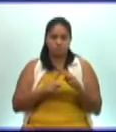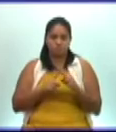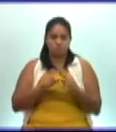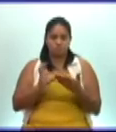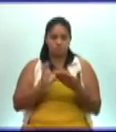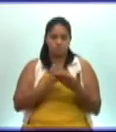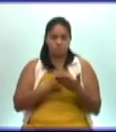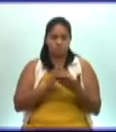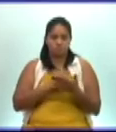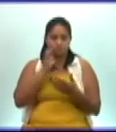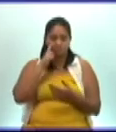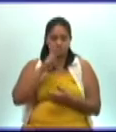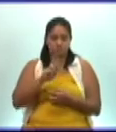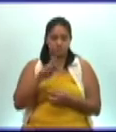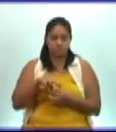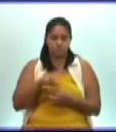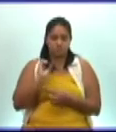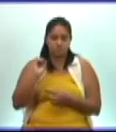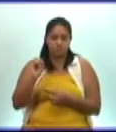y si no, una foto.